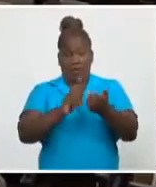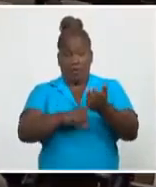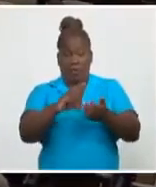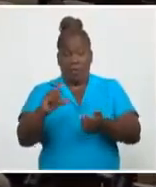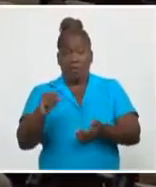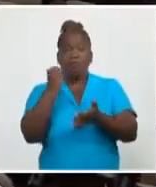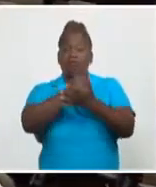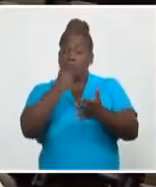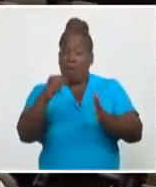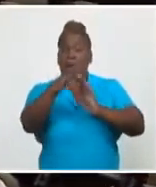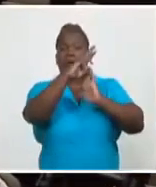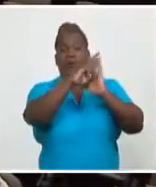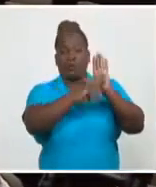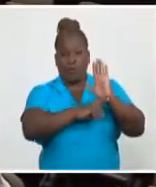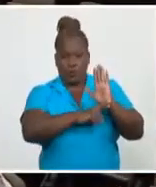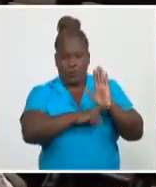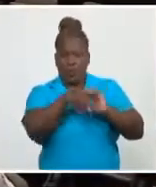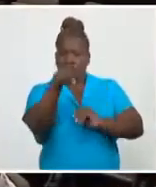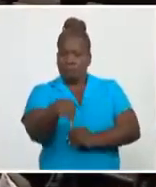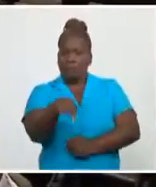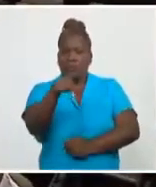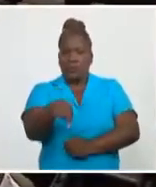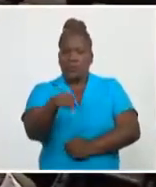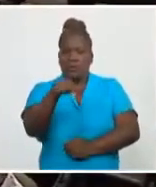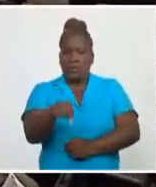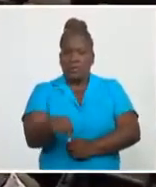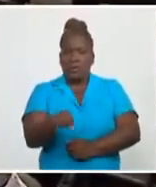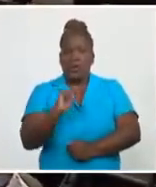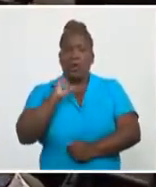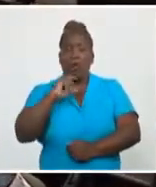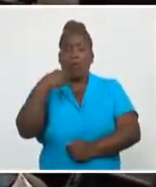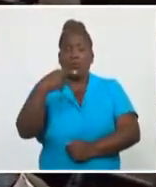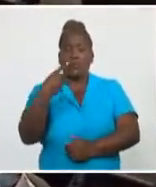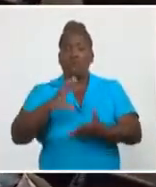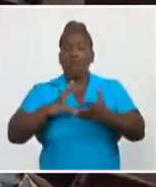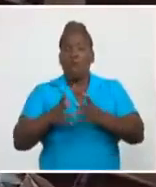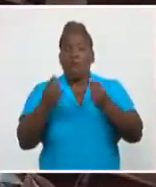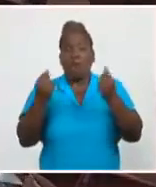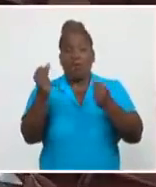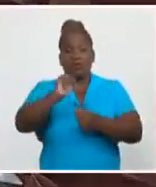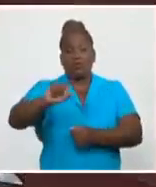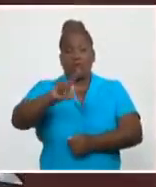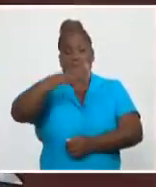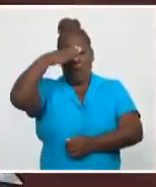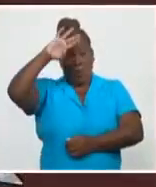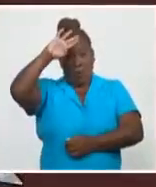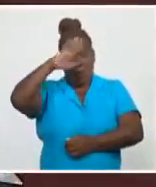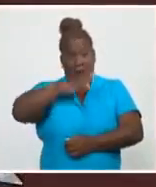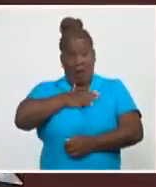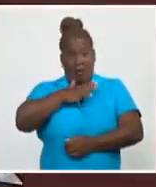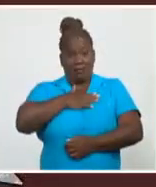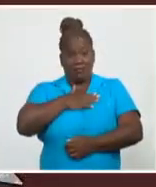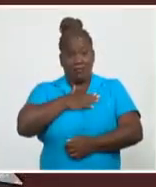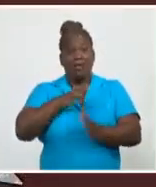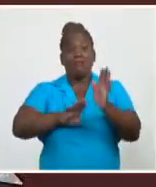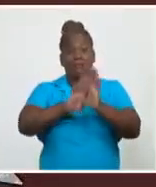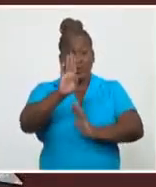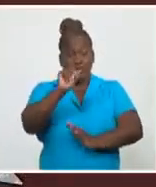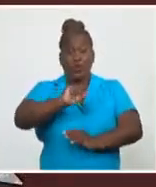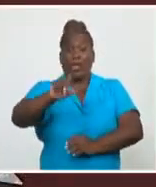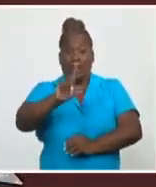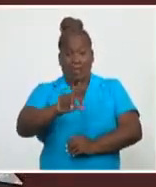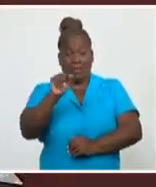aprobaron las resoluciones actualización de la conceptualización del modelo económico y social cubano de desarrollo socialista y estado